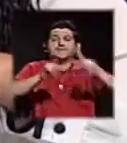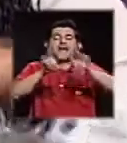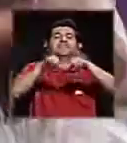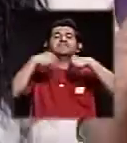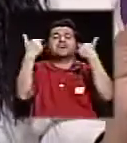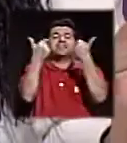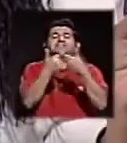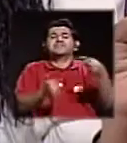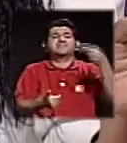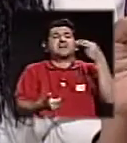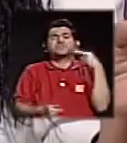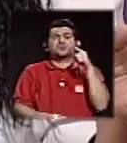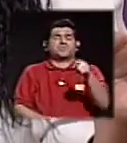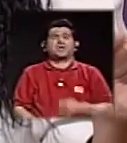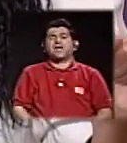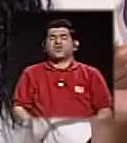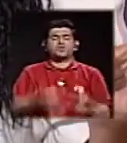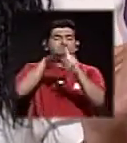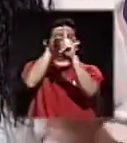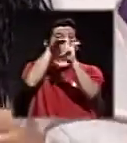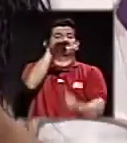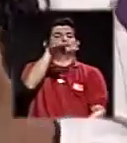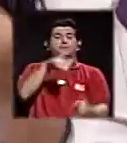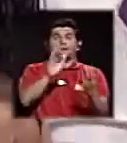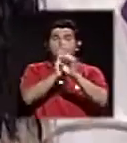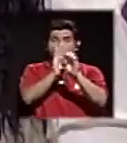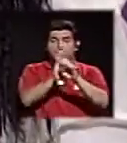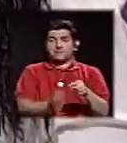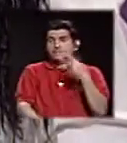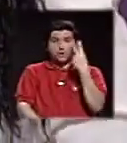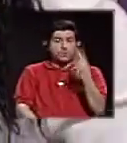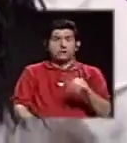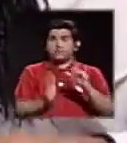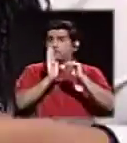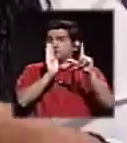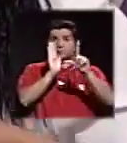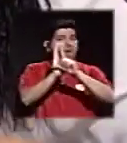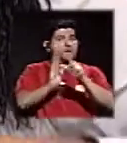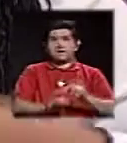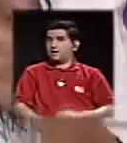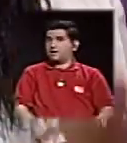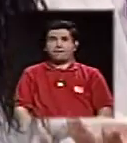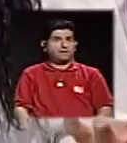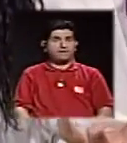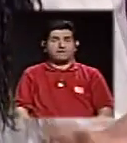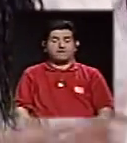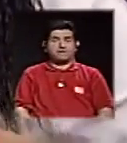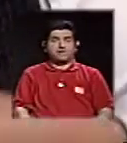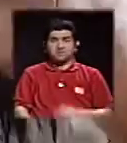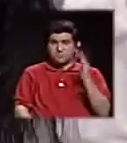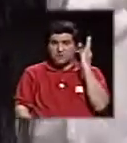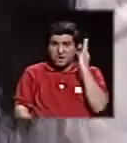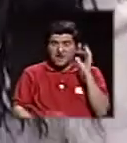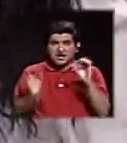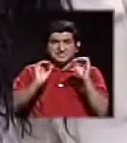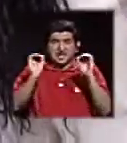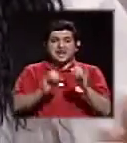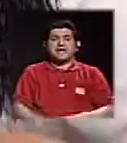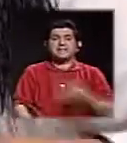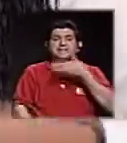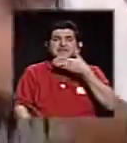que históricamente se han estado invisibilizados da por ejemplo no hemos visto en asamblea por parte de las mujeres a ninguna mujer